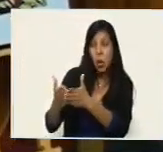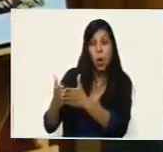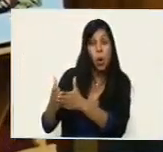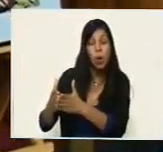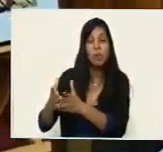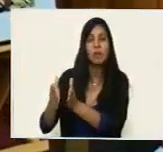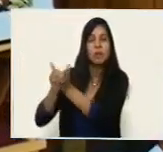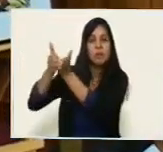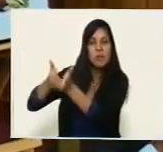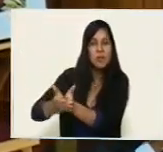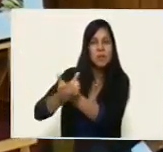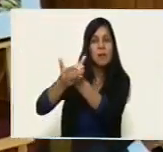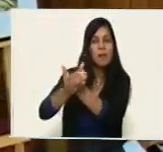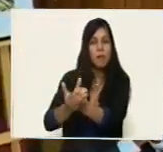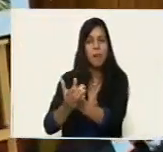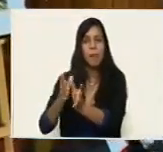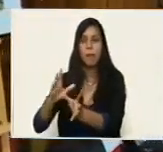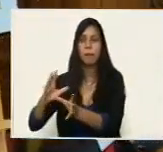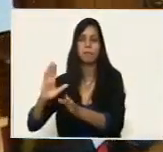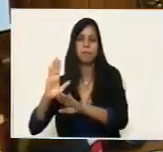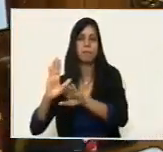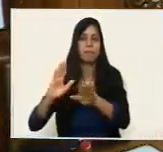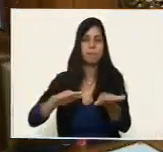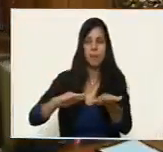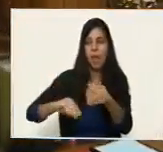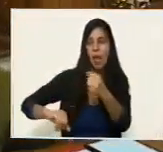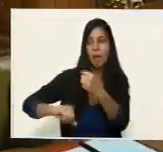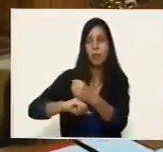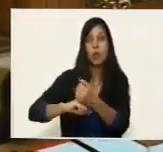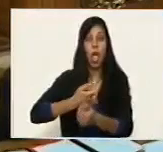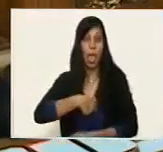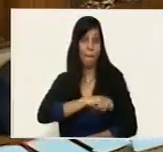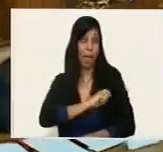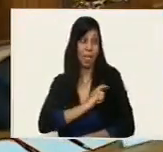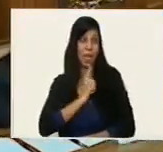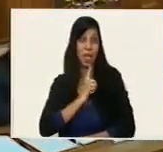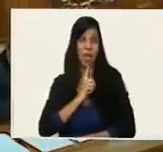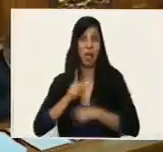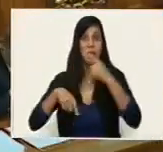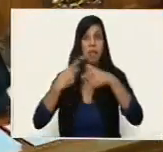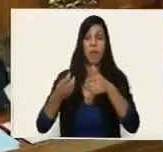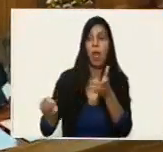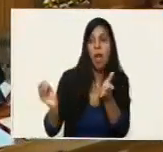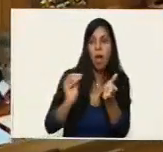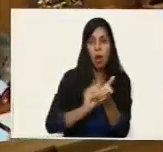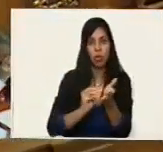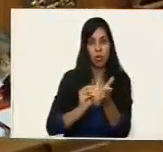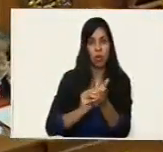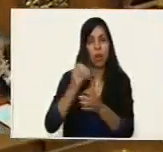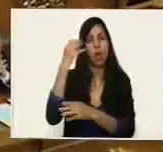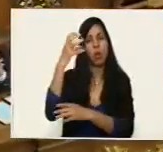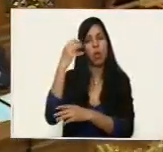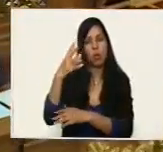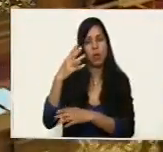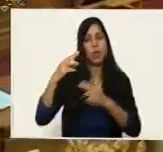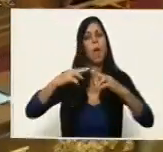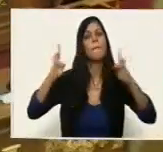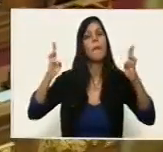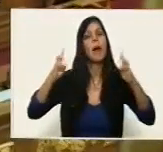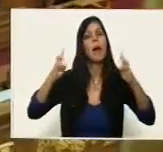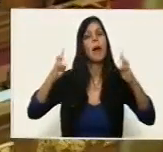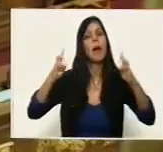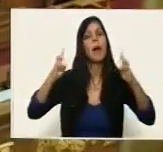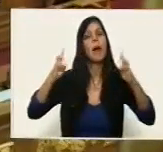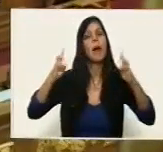para apoyar al imperio español. Posteriormente se vuelve a reproducir en el Congreso Anfitriónico de Panamá, o sea